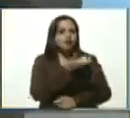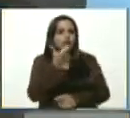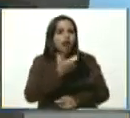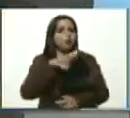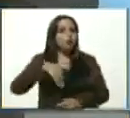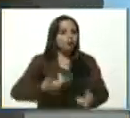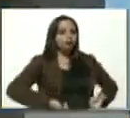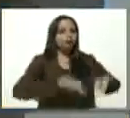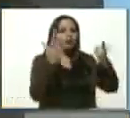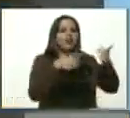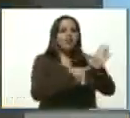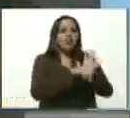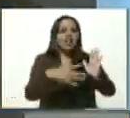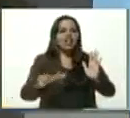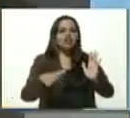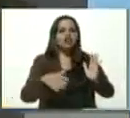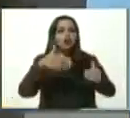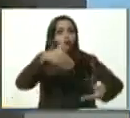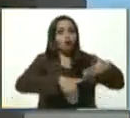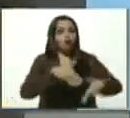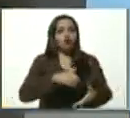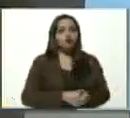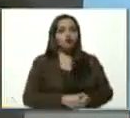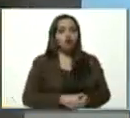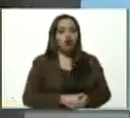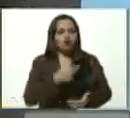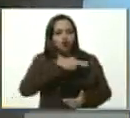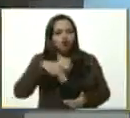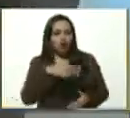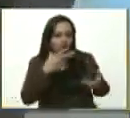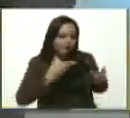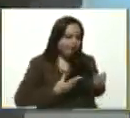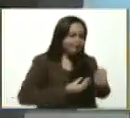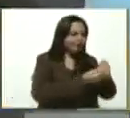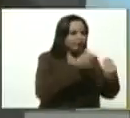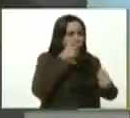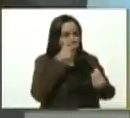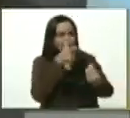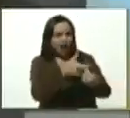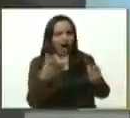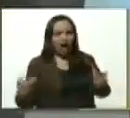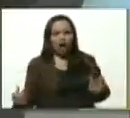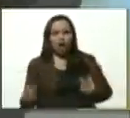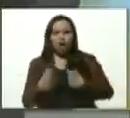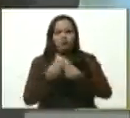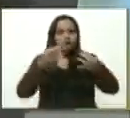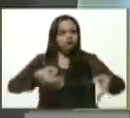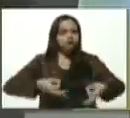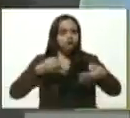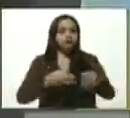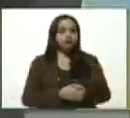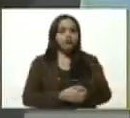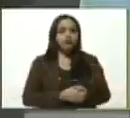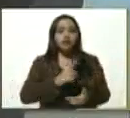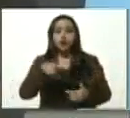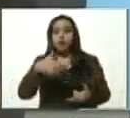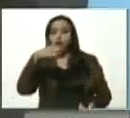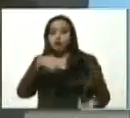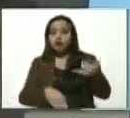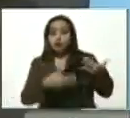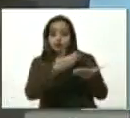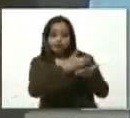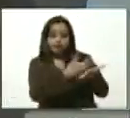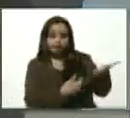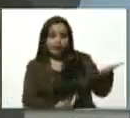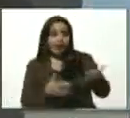todos esos derechos. Entonces, una labor de vigilancia, de mediación, de acompañamiento. Hacemos al final, por ejemplo, un informe, después